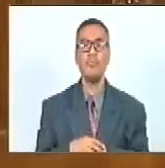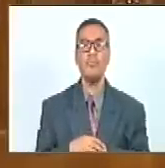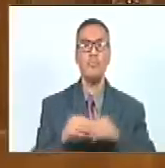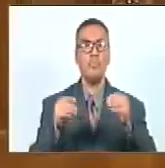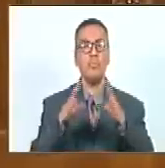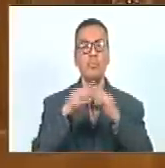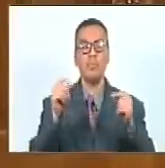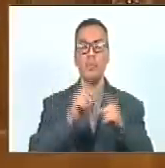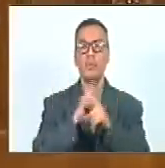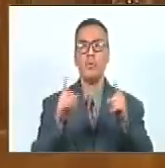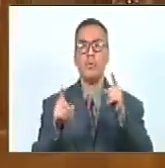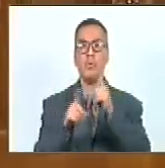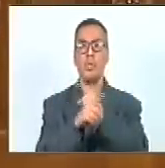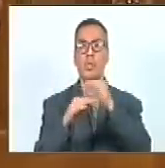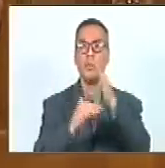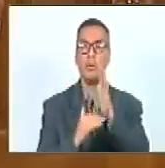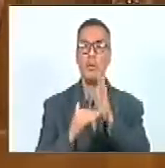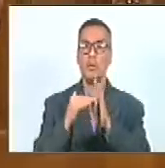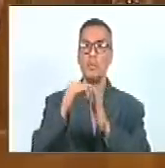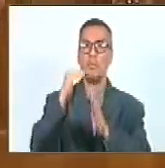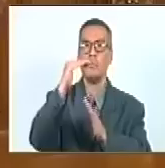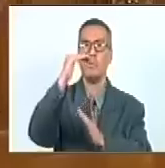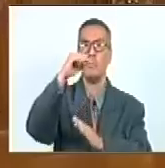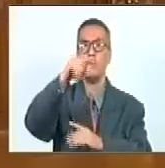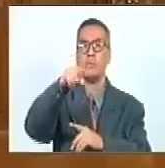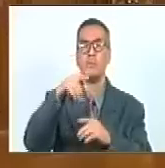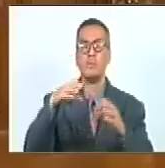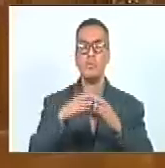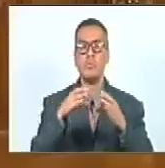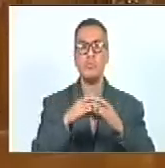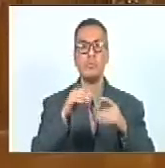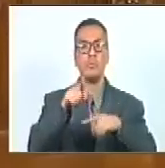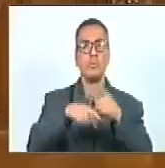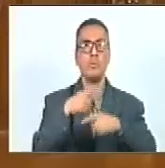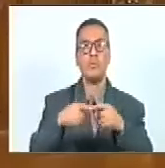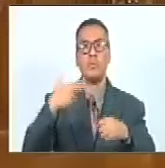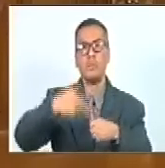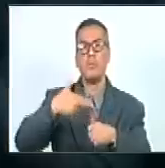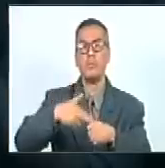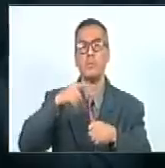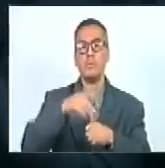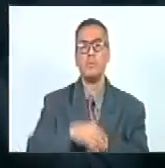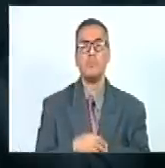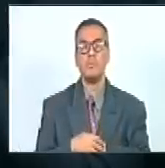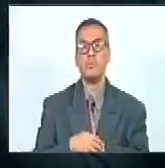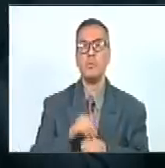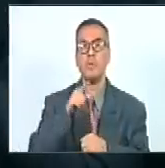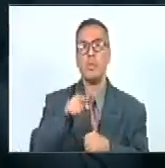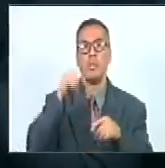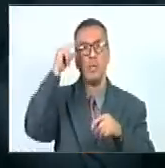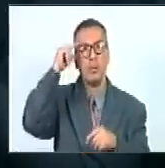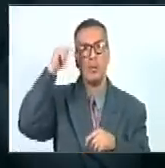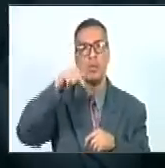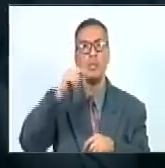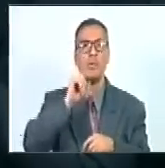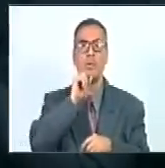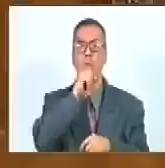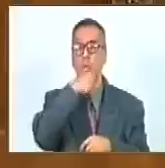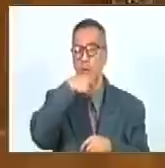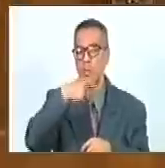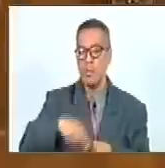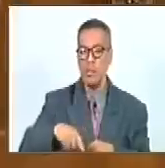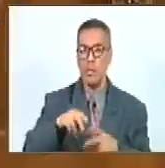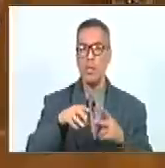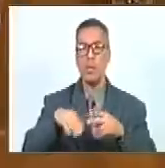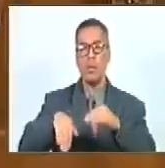Todo cambió y creció con la modernización del rentismo petrolero, que era hoy la vieja iglesia